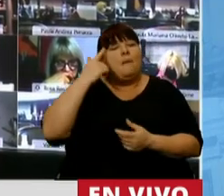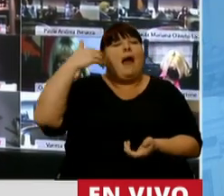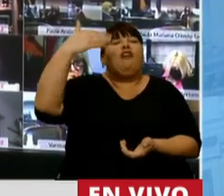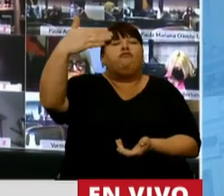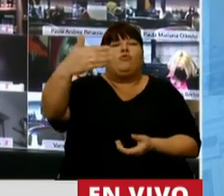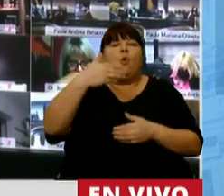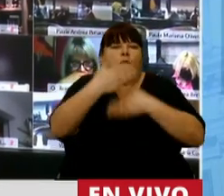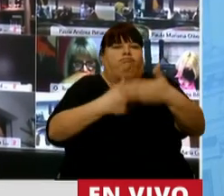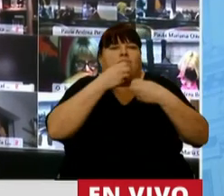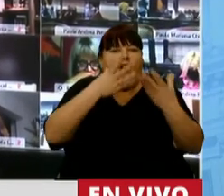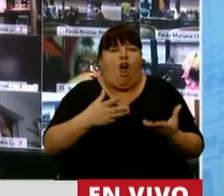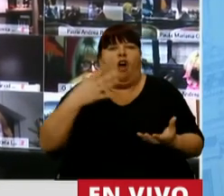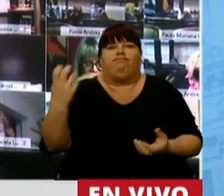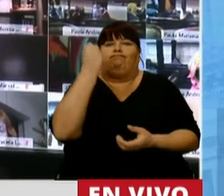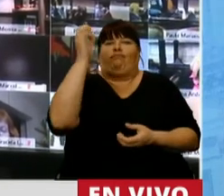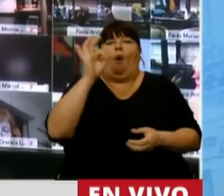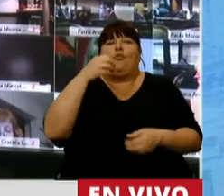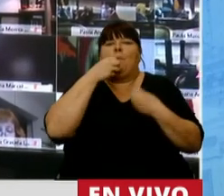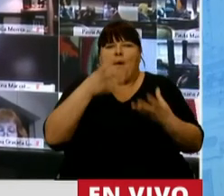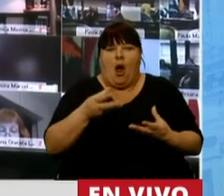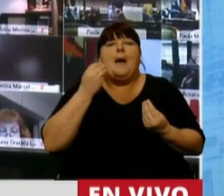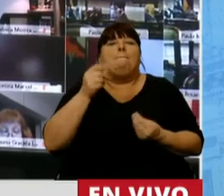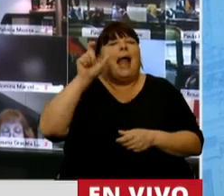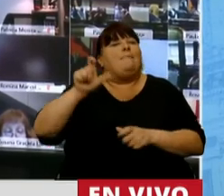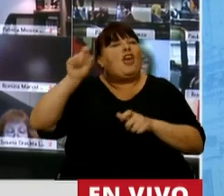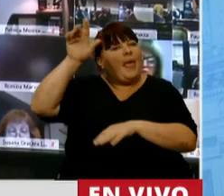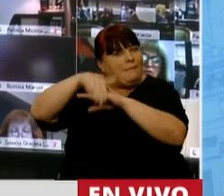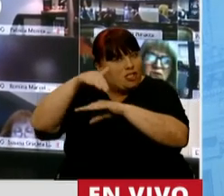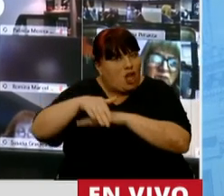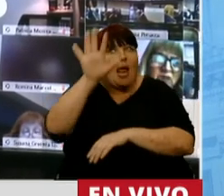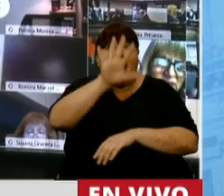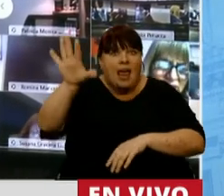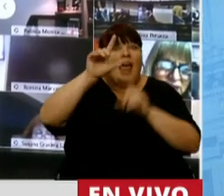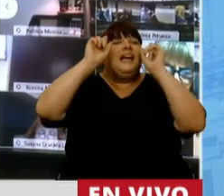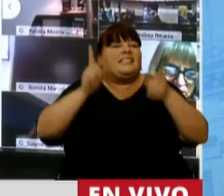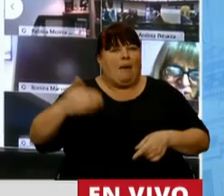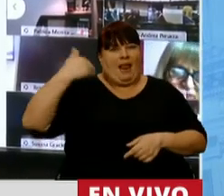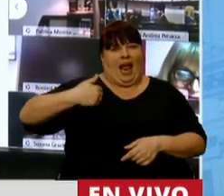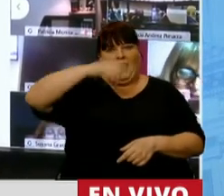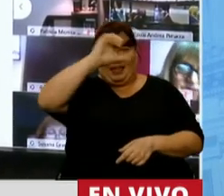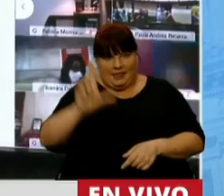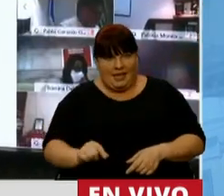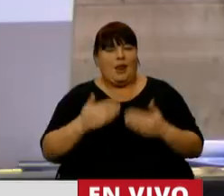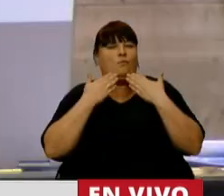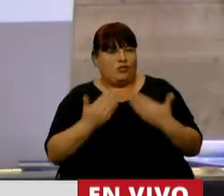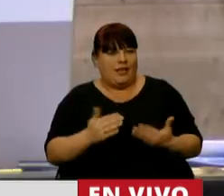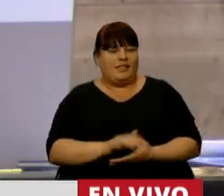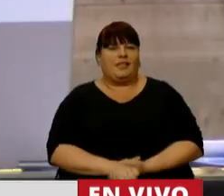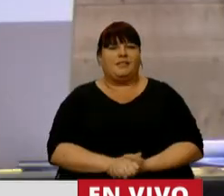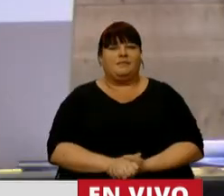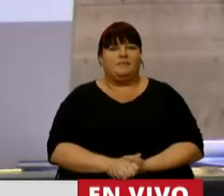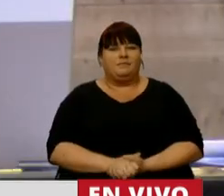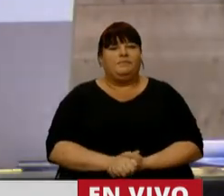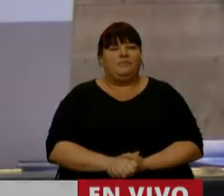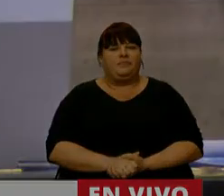futuro desarrollo y de grandes oportunidades para los misioneros, para la región y para la Argentina. Muchísimas gracias.